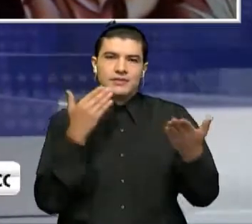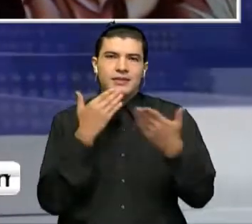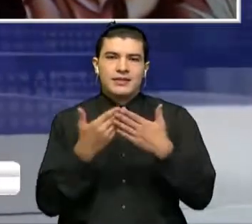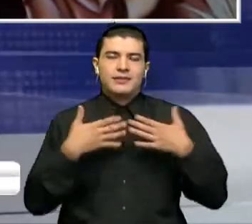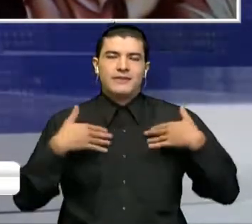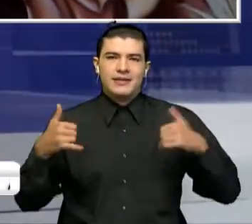tarde